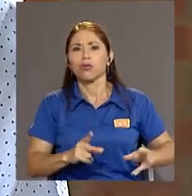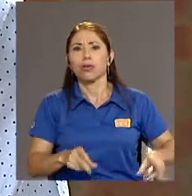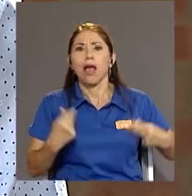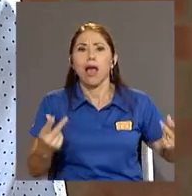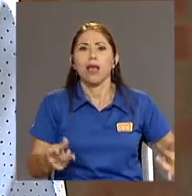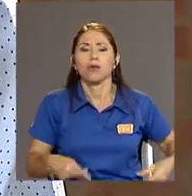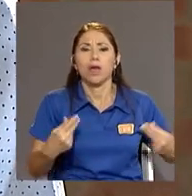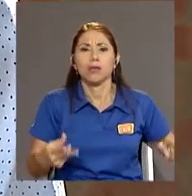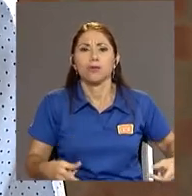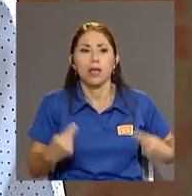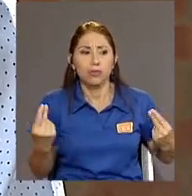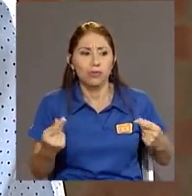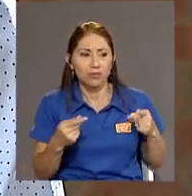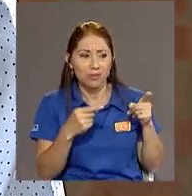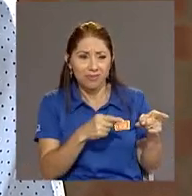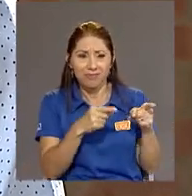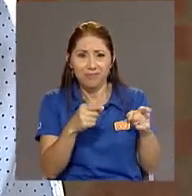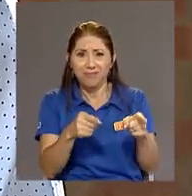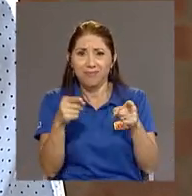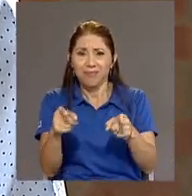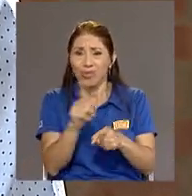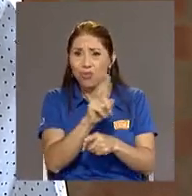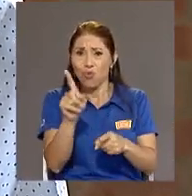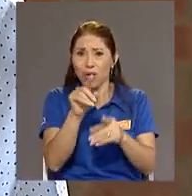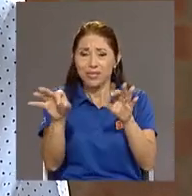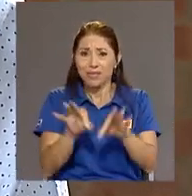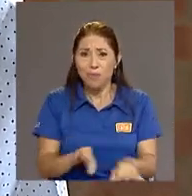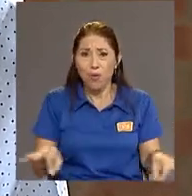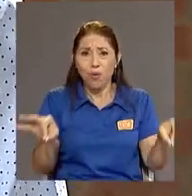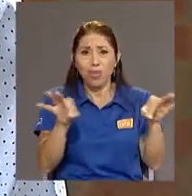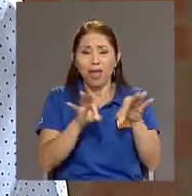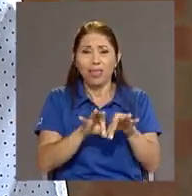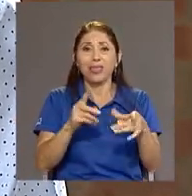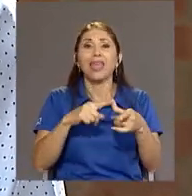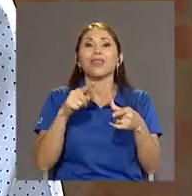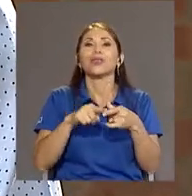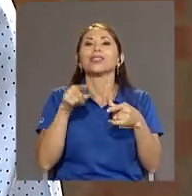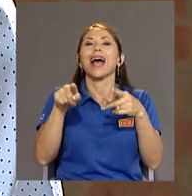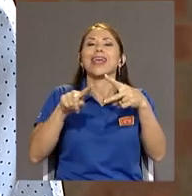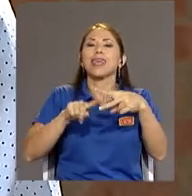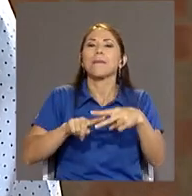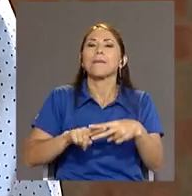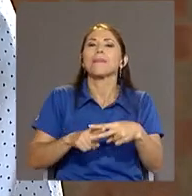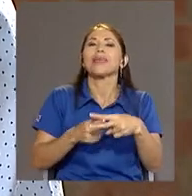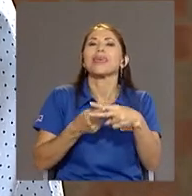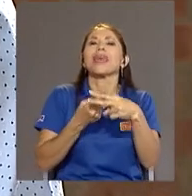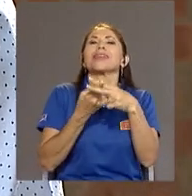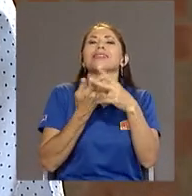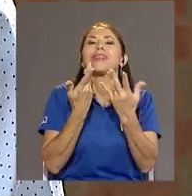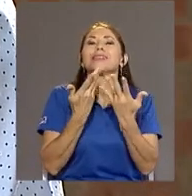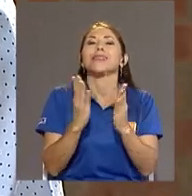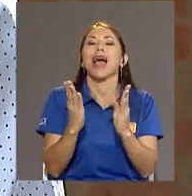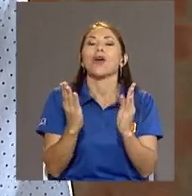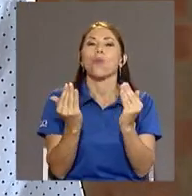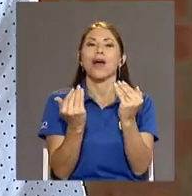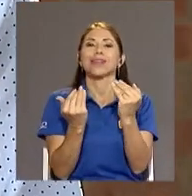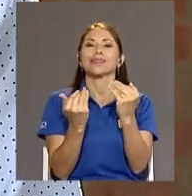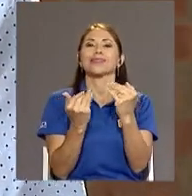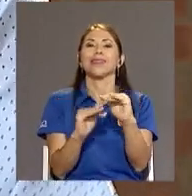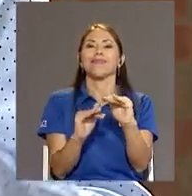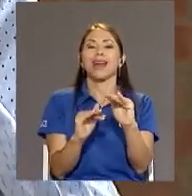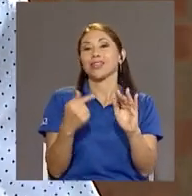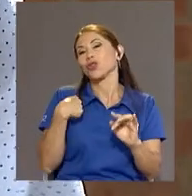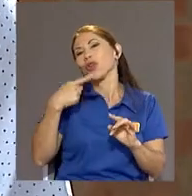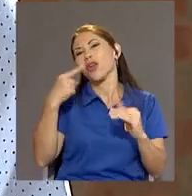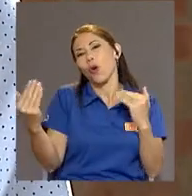importante el de uno, el del otro o el de todos, ahí empieza a cerrarse lo que digo yo que es una llave de chorro abierta para el gobierno.